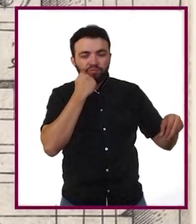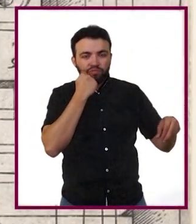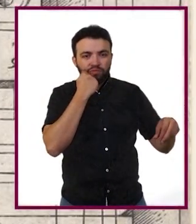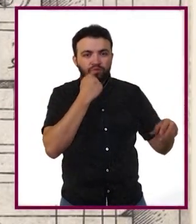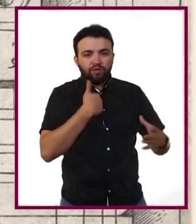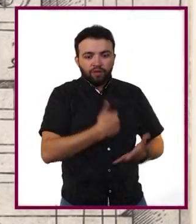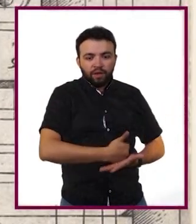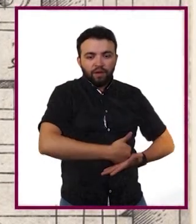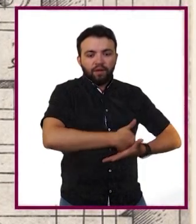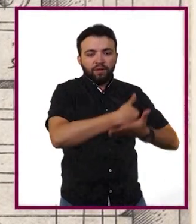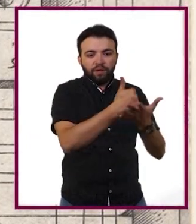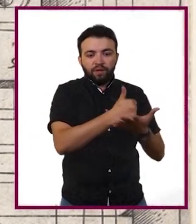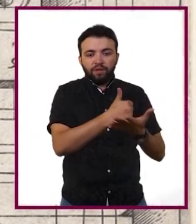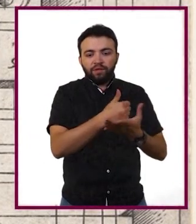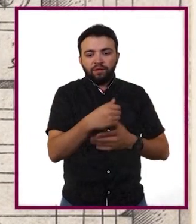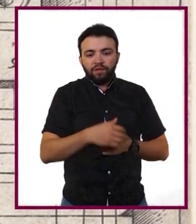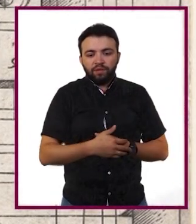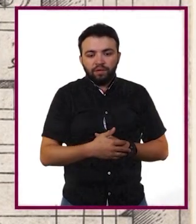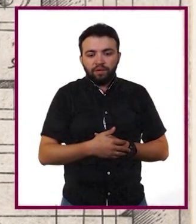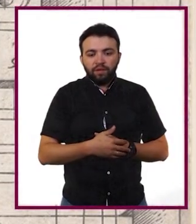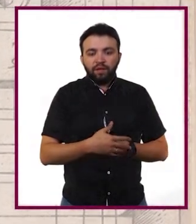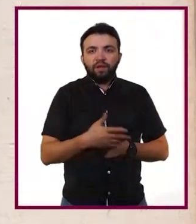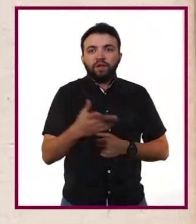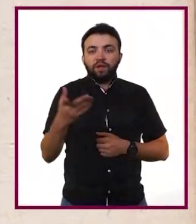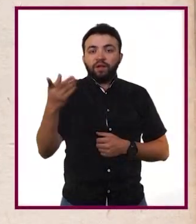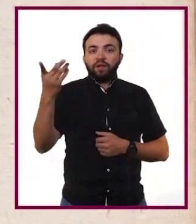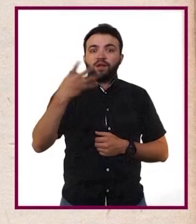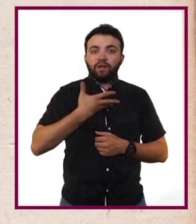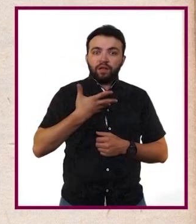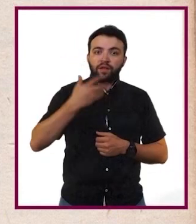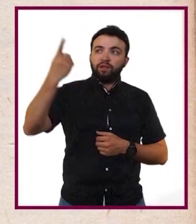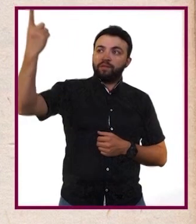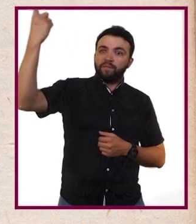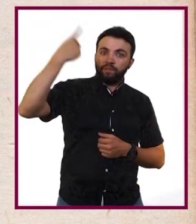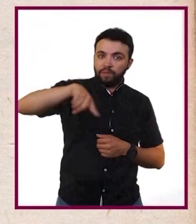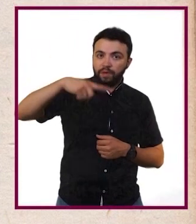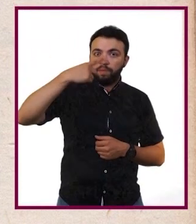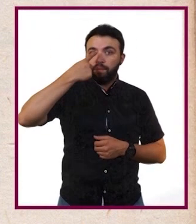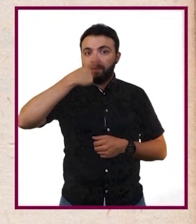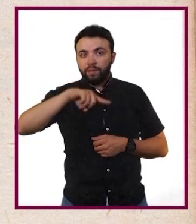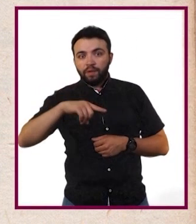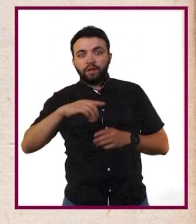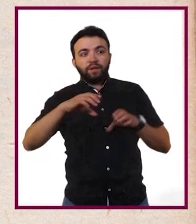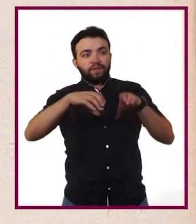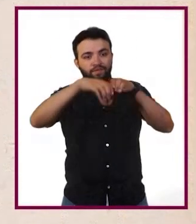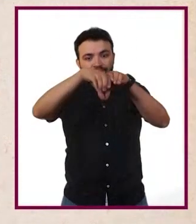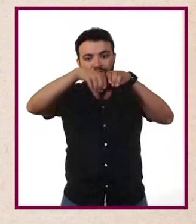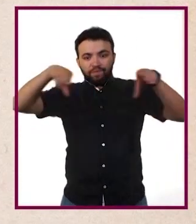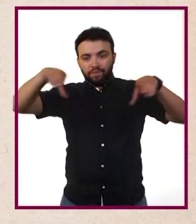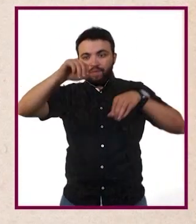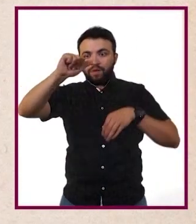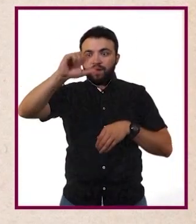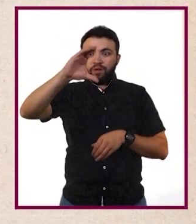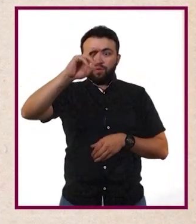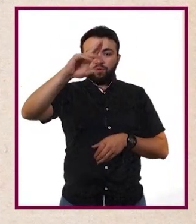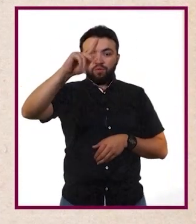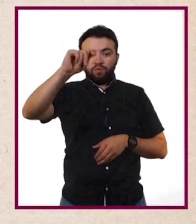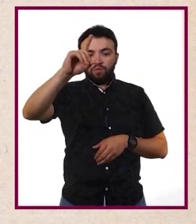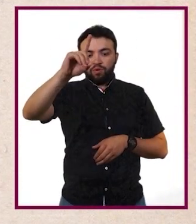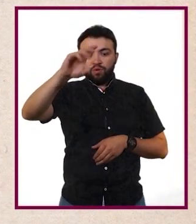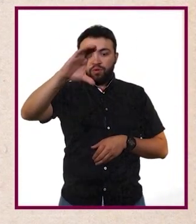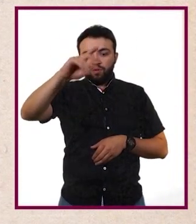de Vitruvio, de un romano, y siguen las instrucciones de cómo construir un acueducto.